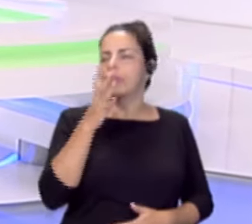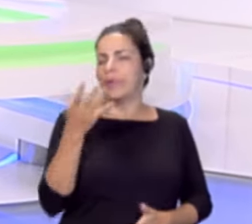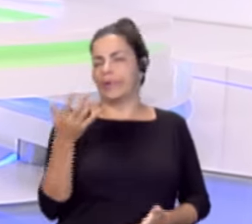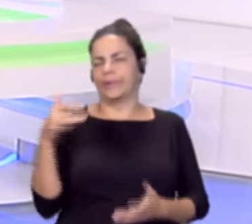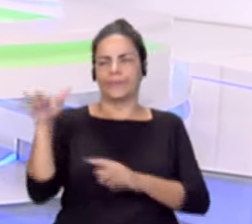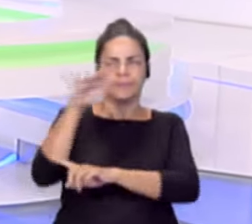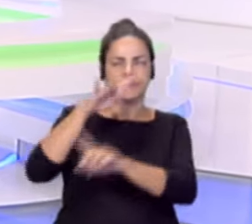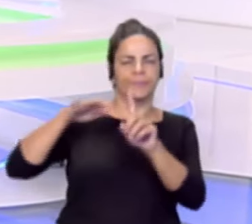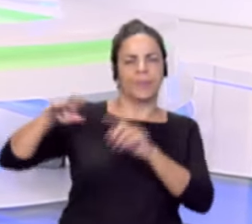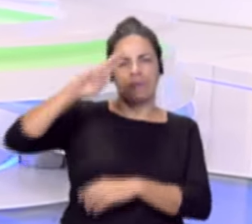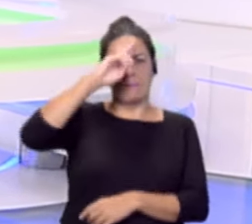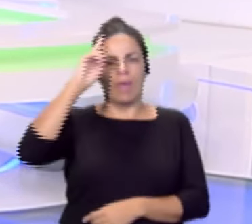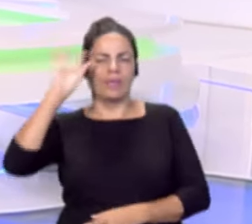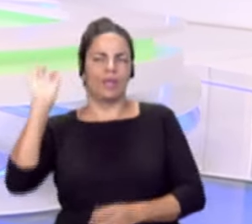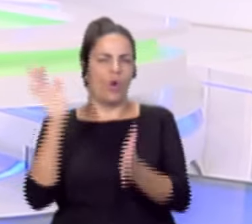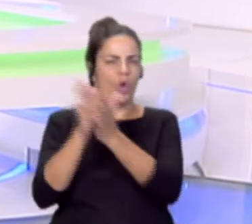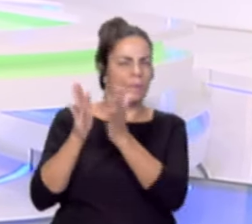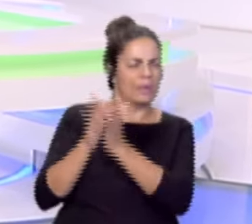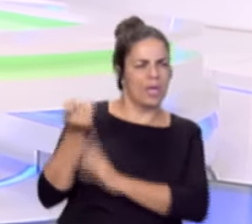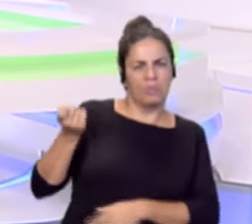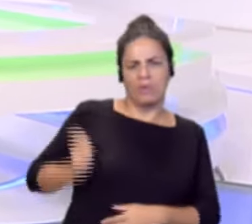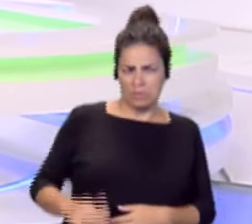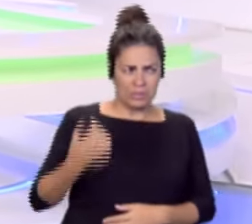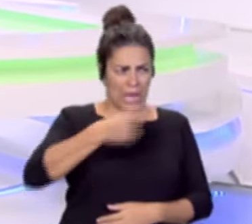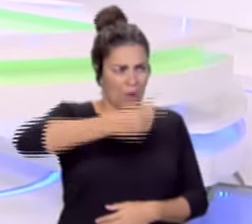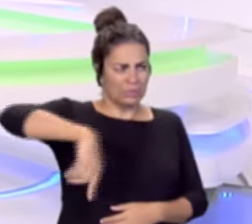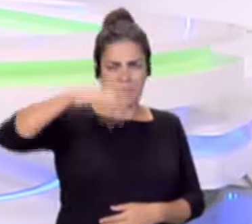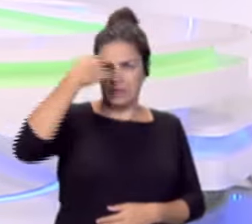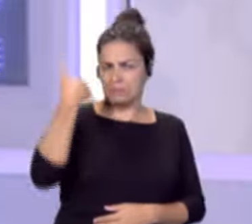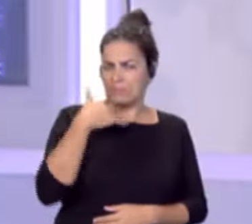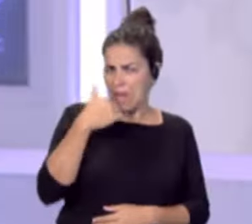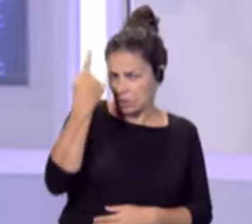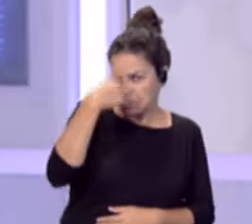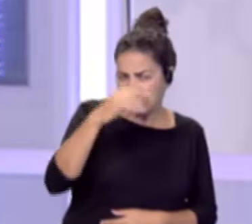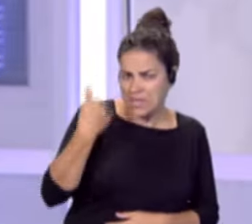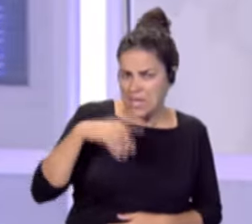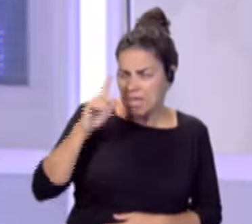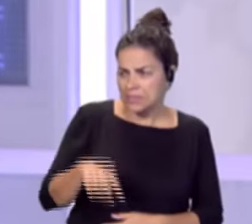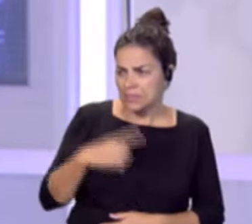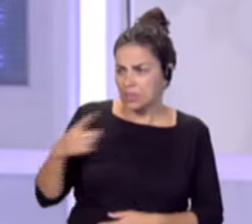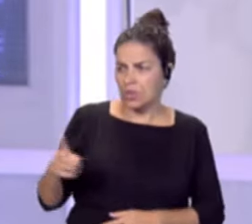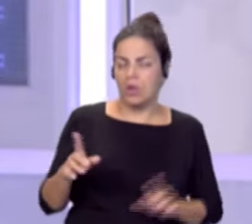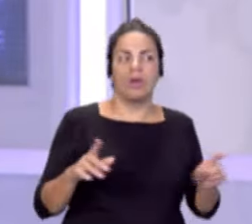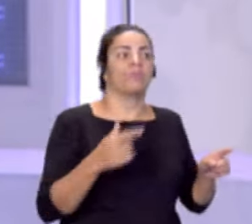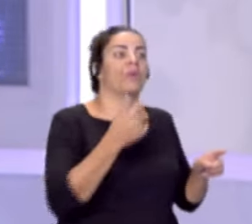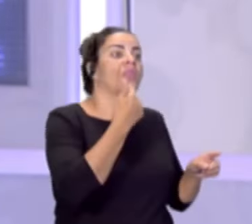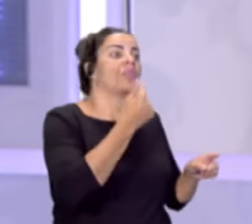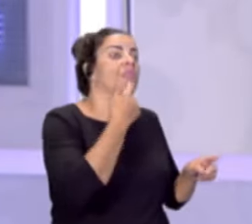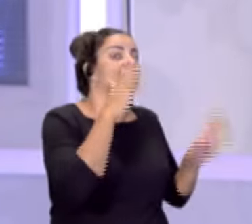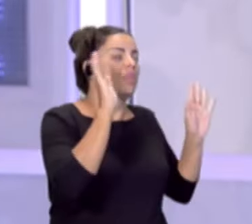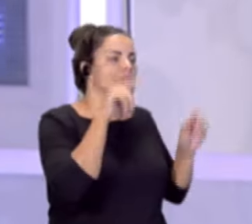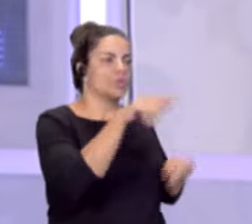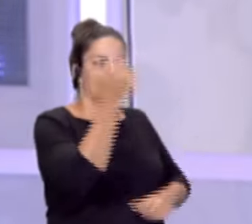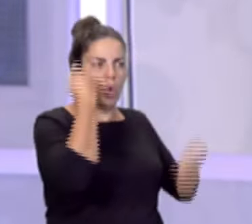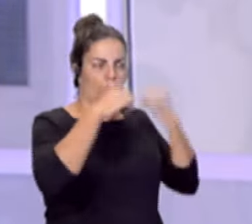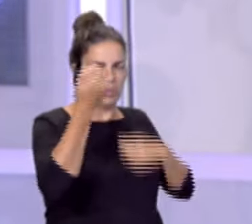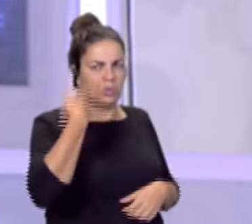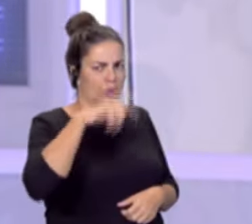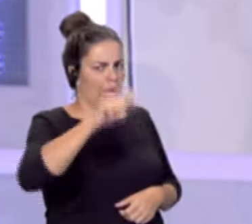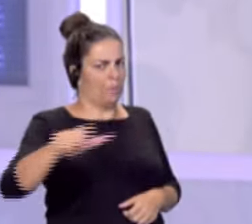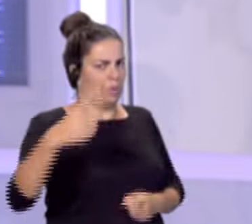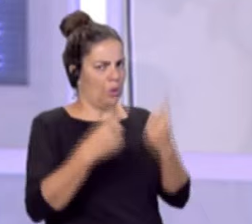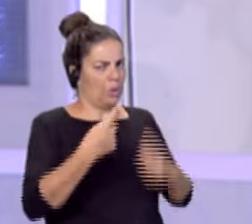de compañeros de profesión, algo se sabía, no sé. Sí, por lo que van comentando, sí que se sabía ese comportamiento. Lo que sí que es cierto que justo